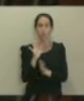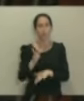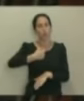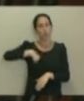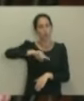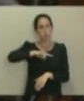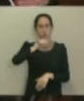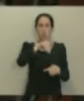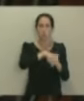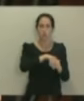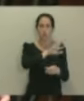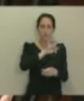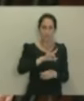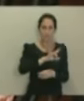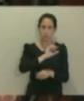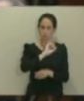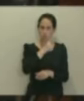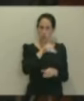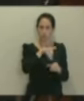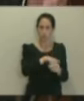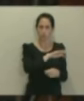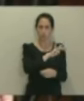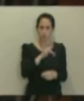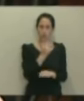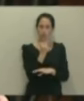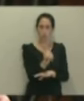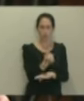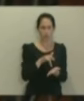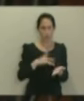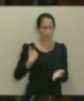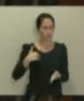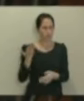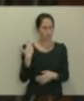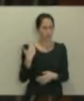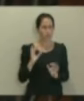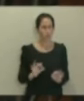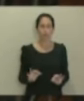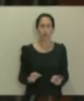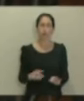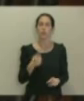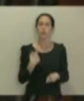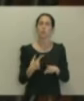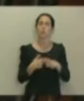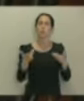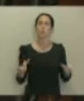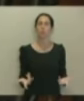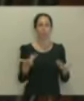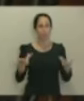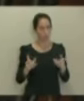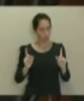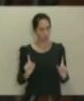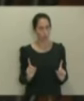en consideración. Este ya es un asunto, en recurrente. Esto ya ha pasado en otra ocasión aquí. Y no es un asunto menor tampoco, porque, mire,